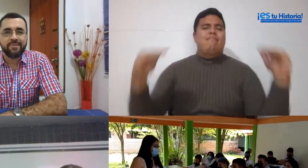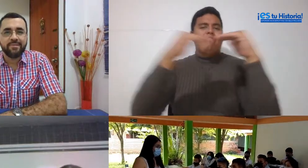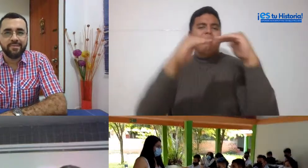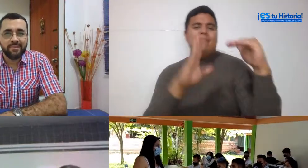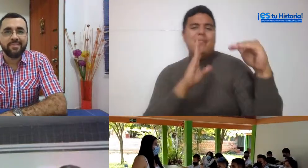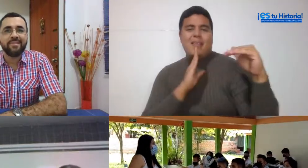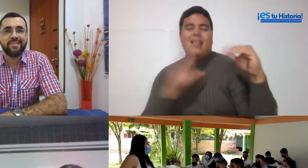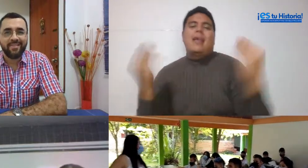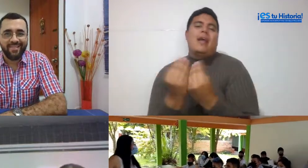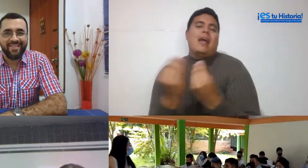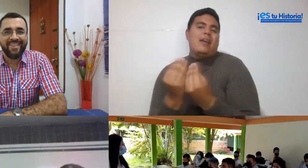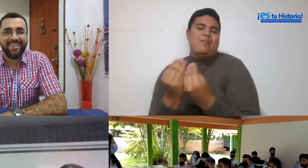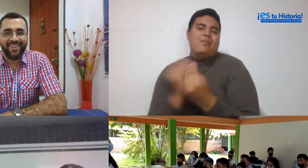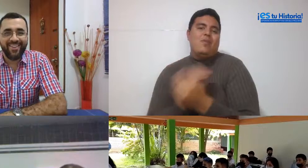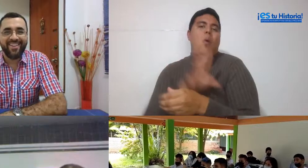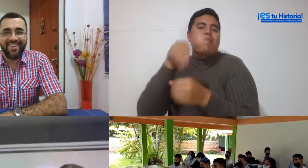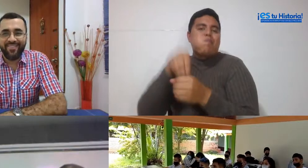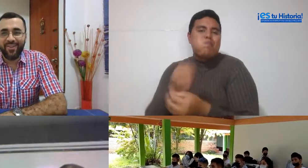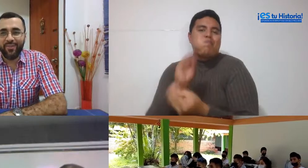8, los compañeros.